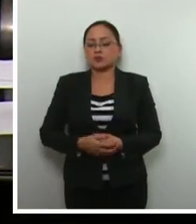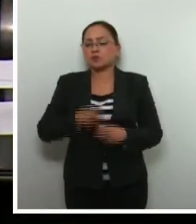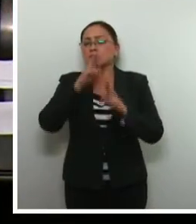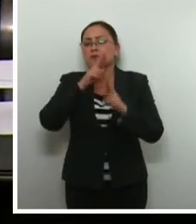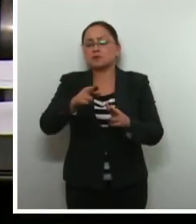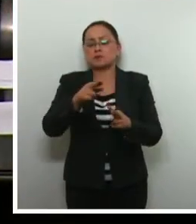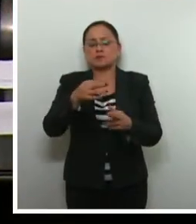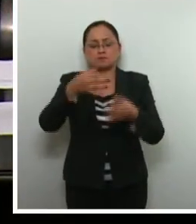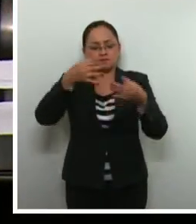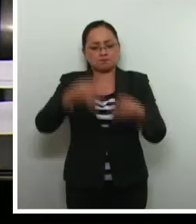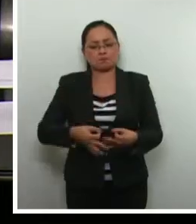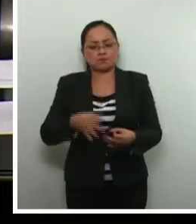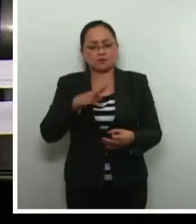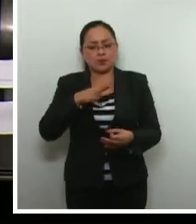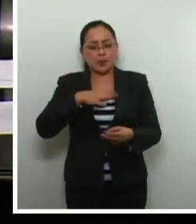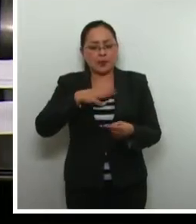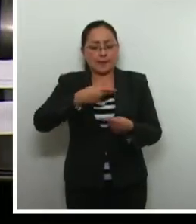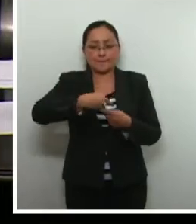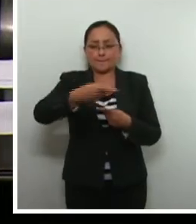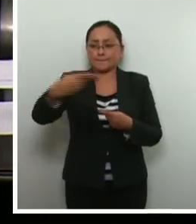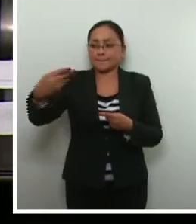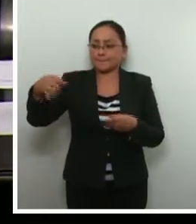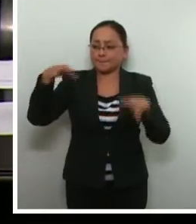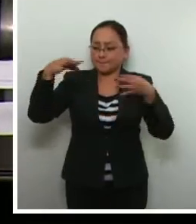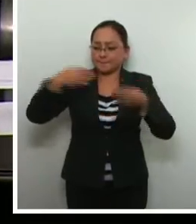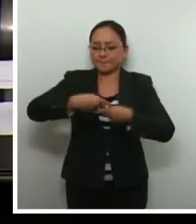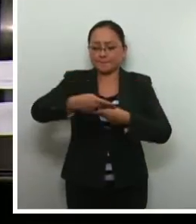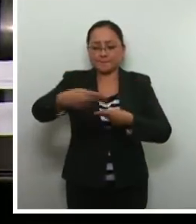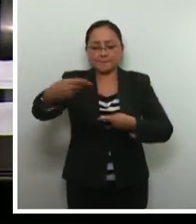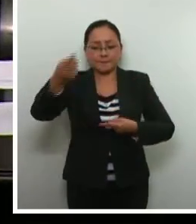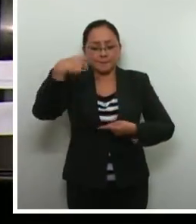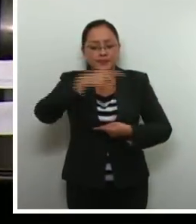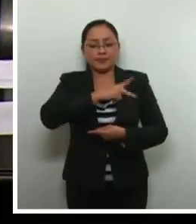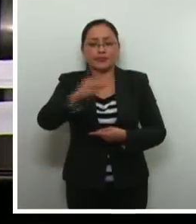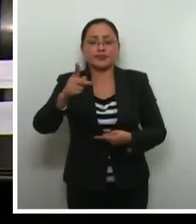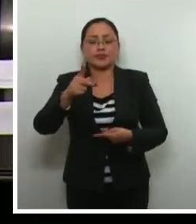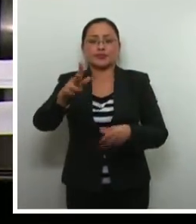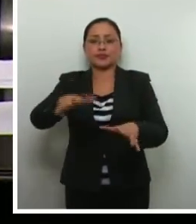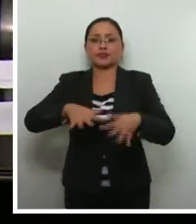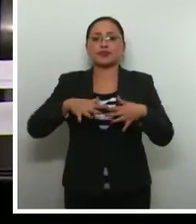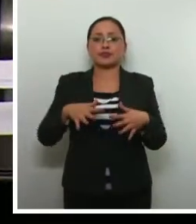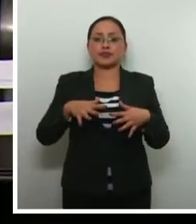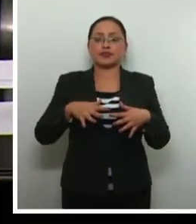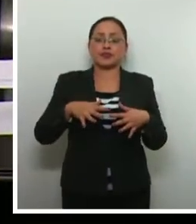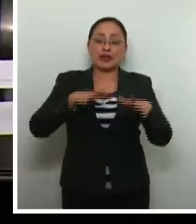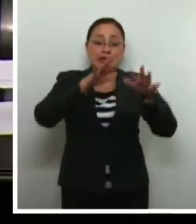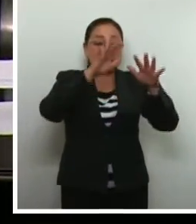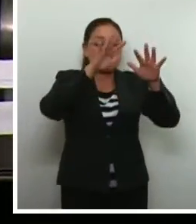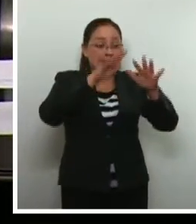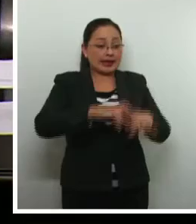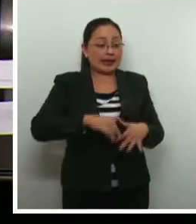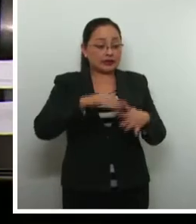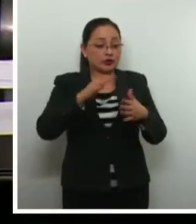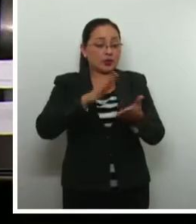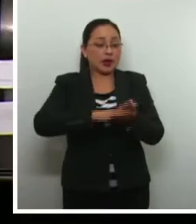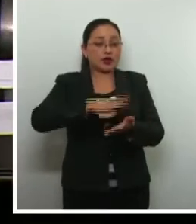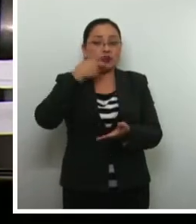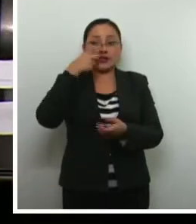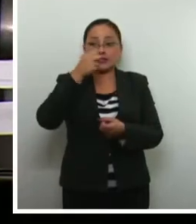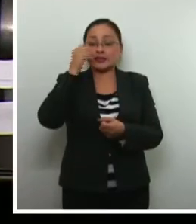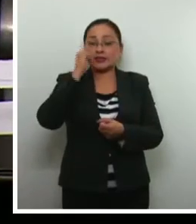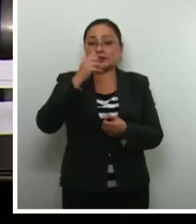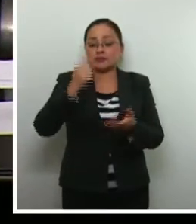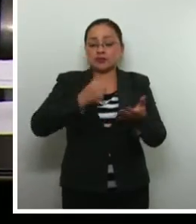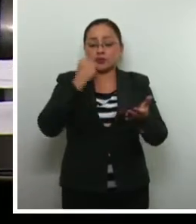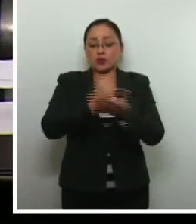Ese es el documento que se repartió a todos los integrantes y el texto que se aprobó por mayoría calificada